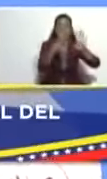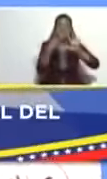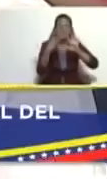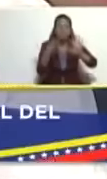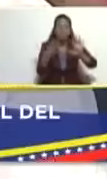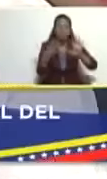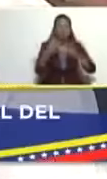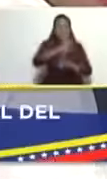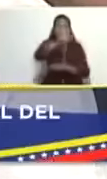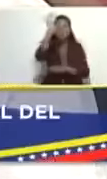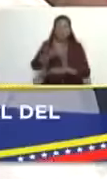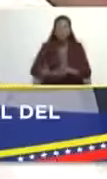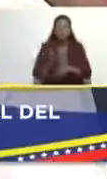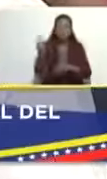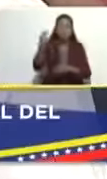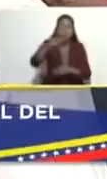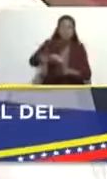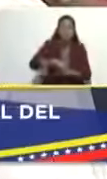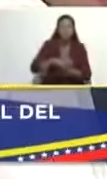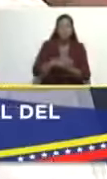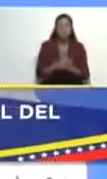78% más.